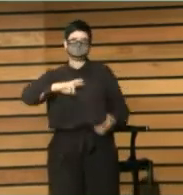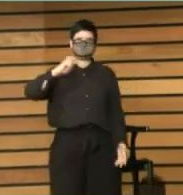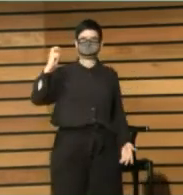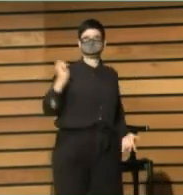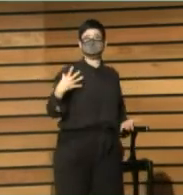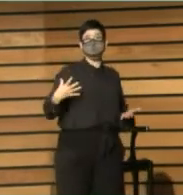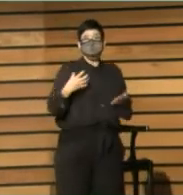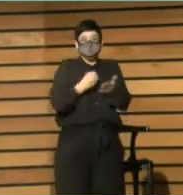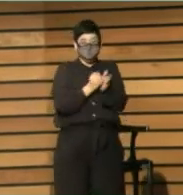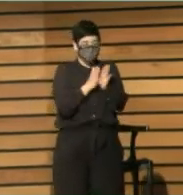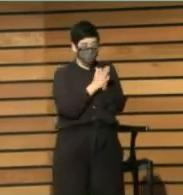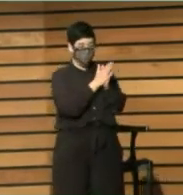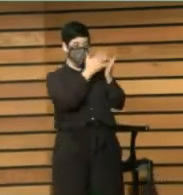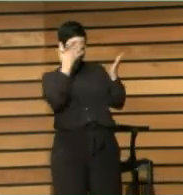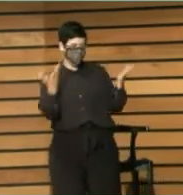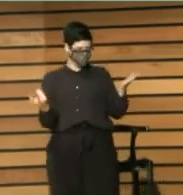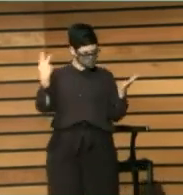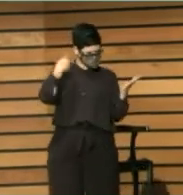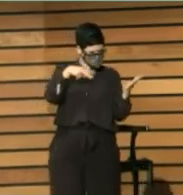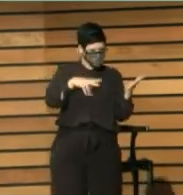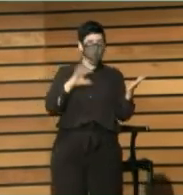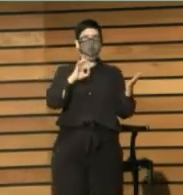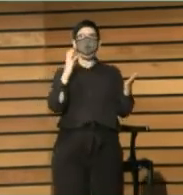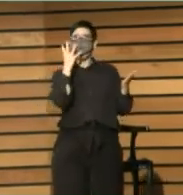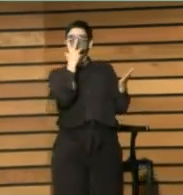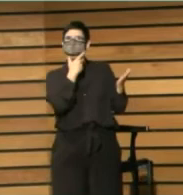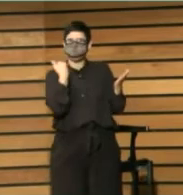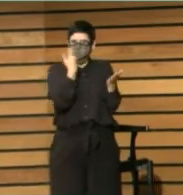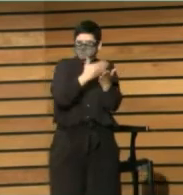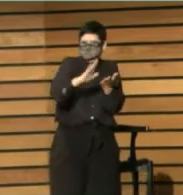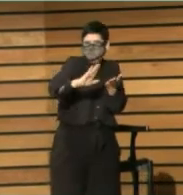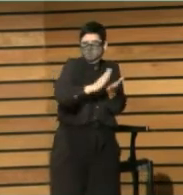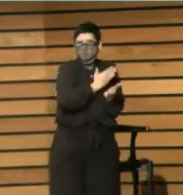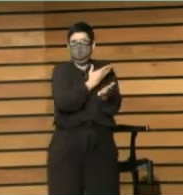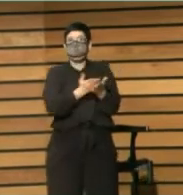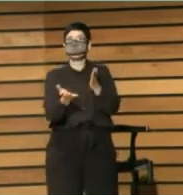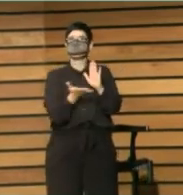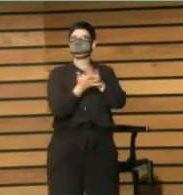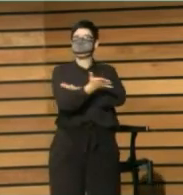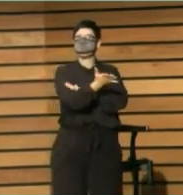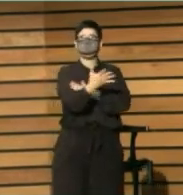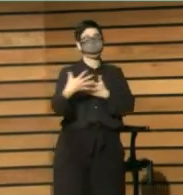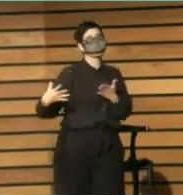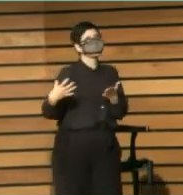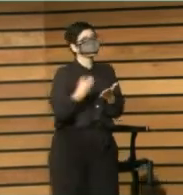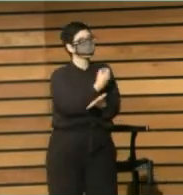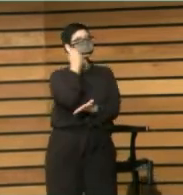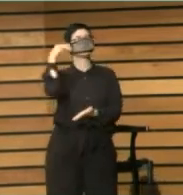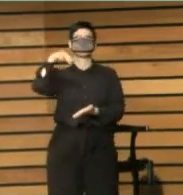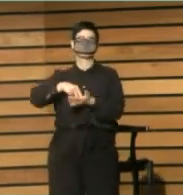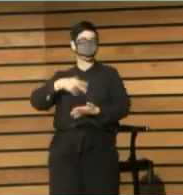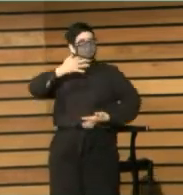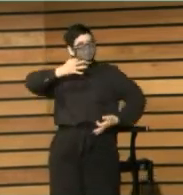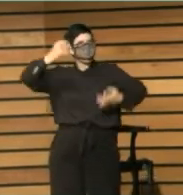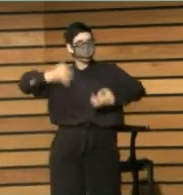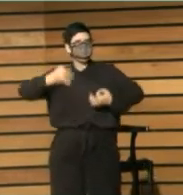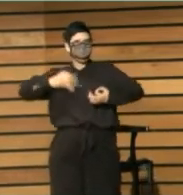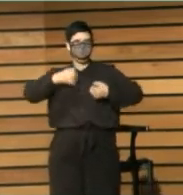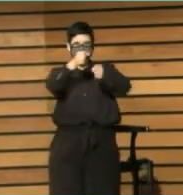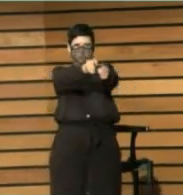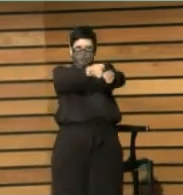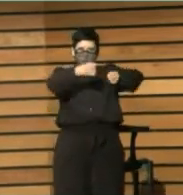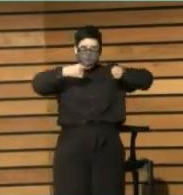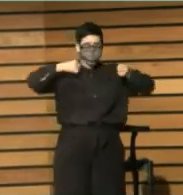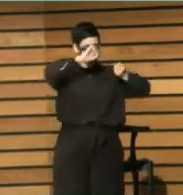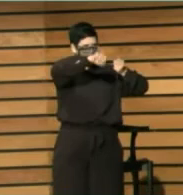las novelas o en los cuentos o en los poemas eran cosas que estaban realmente presentes en nuestros armarios vacíos